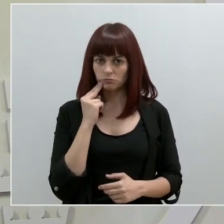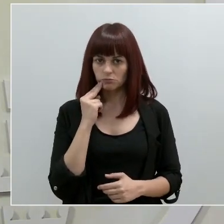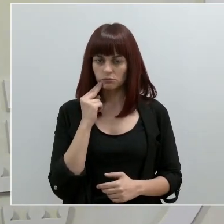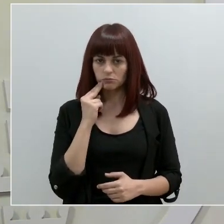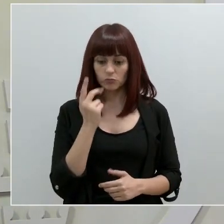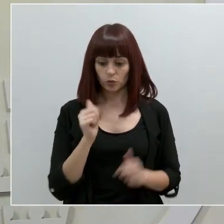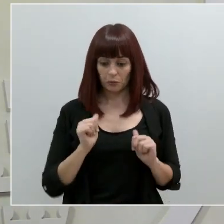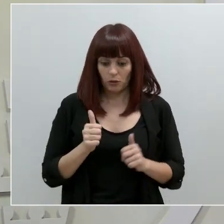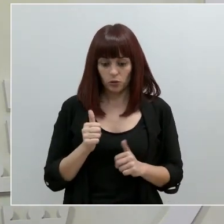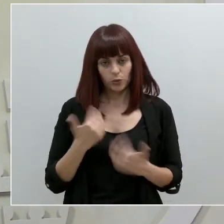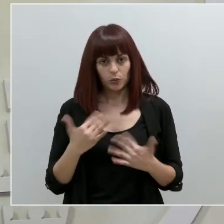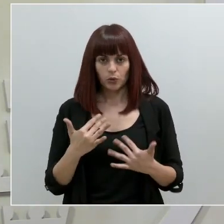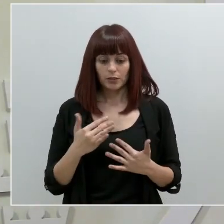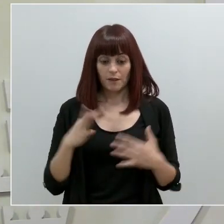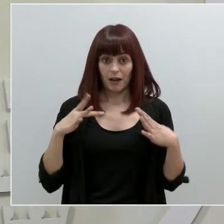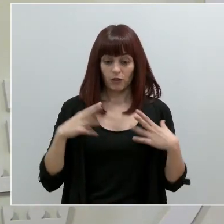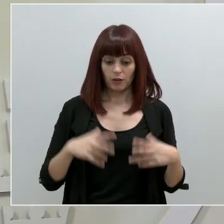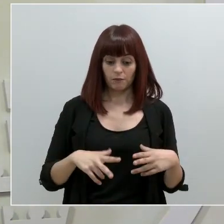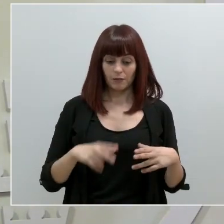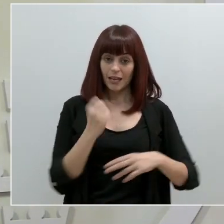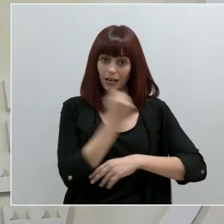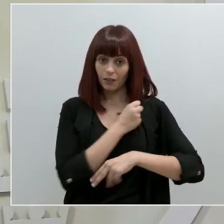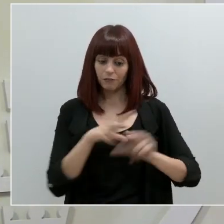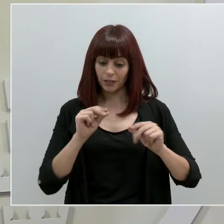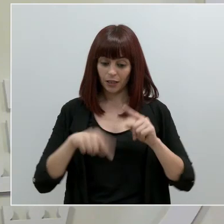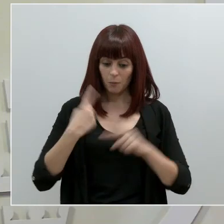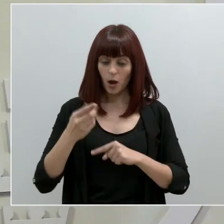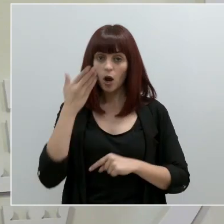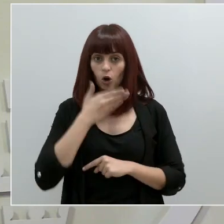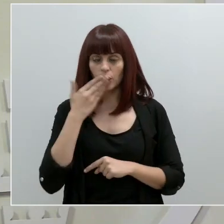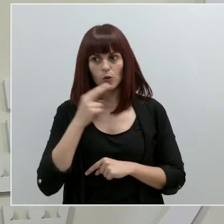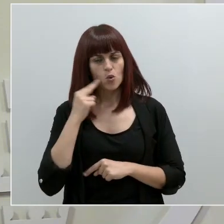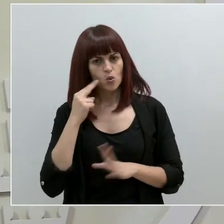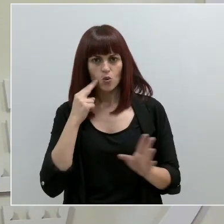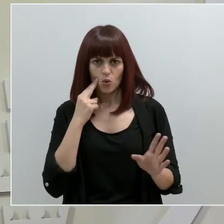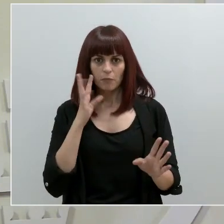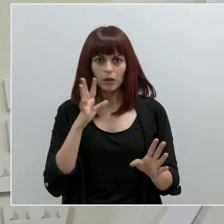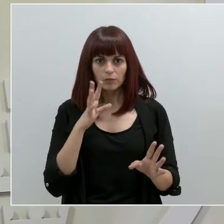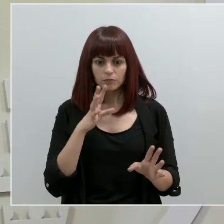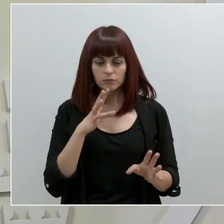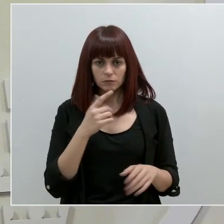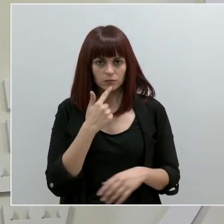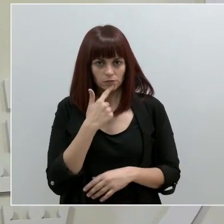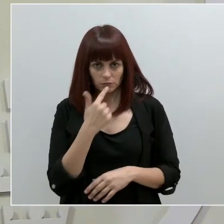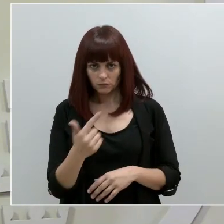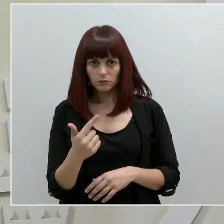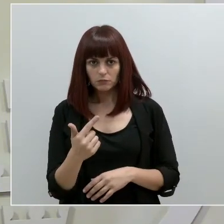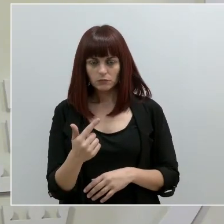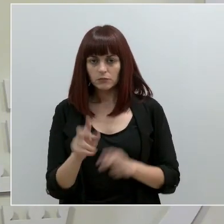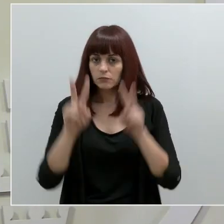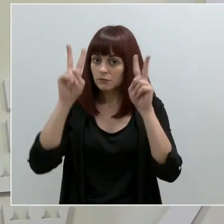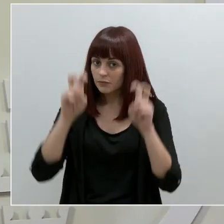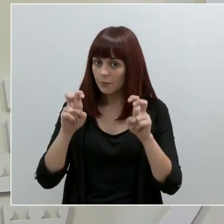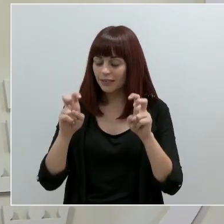más acabarse las vacaciones de Navidad. Y se vuelve a afirmar pues, que realmente son las cuestiones